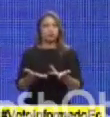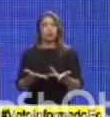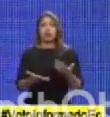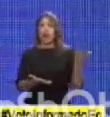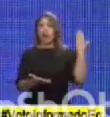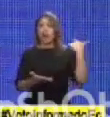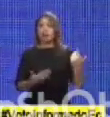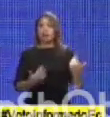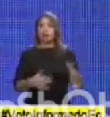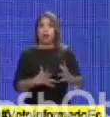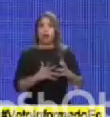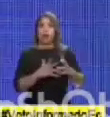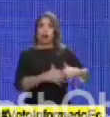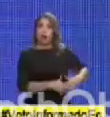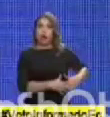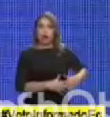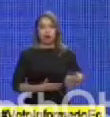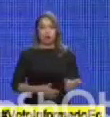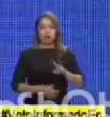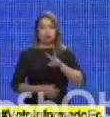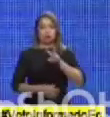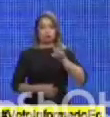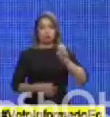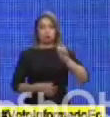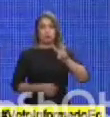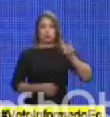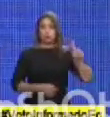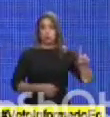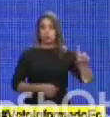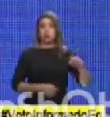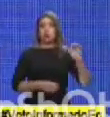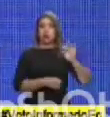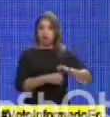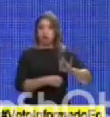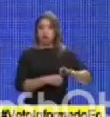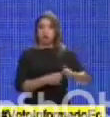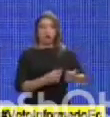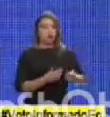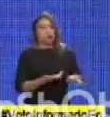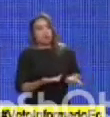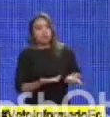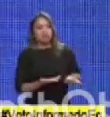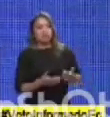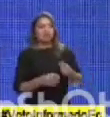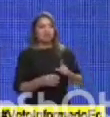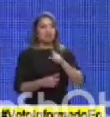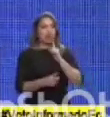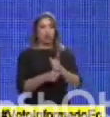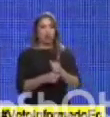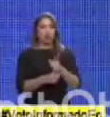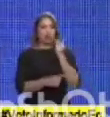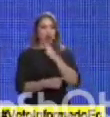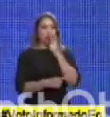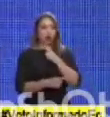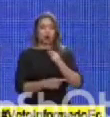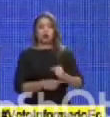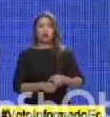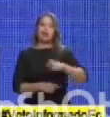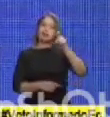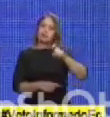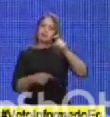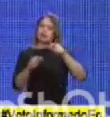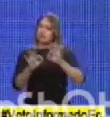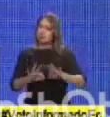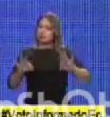es imprescindible que los partidos políticos dejen de ser empresas electorales y permitan la participación